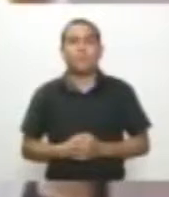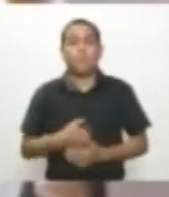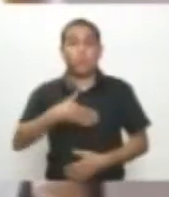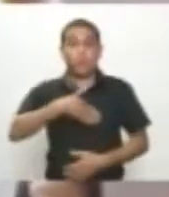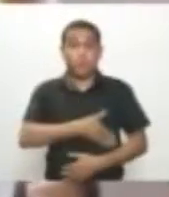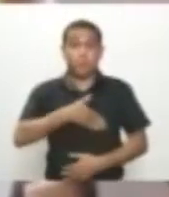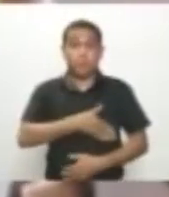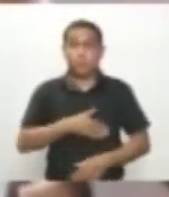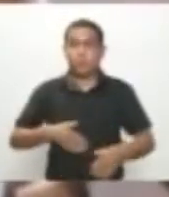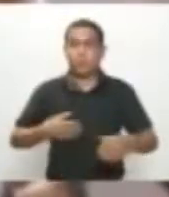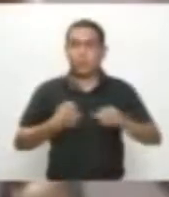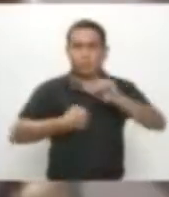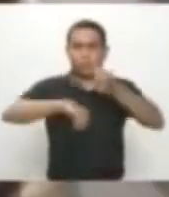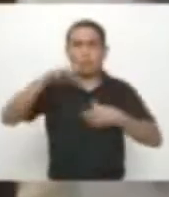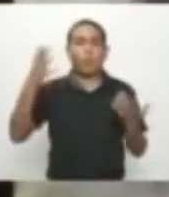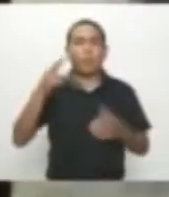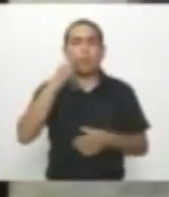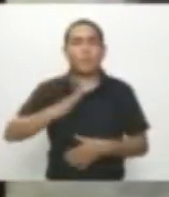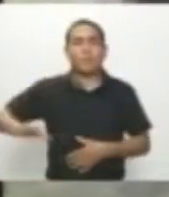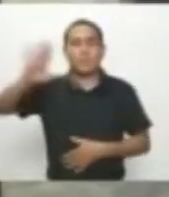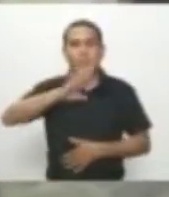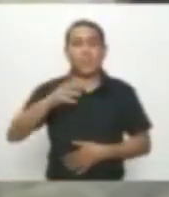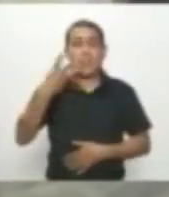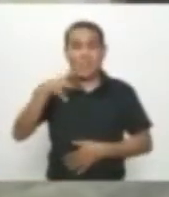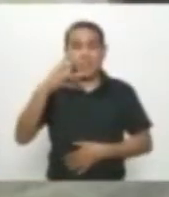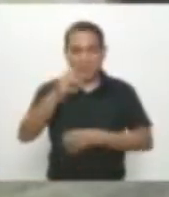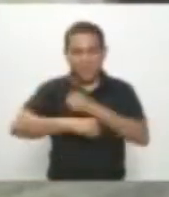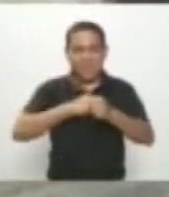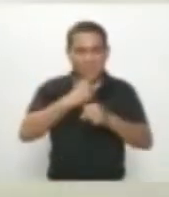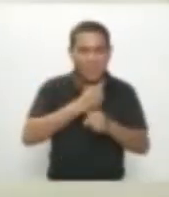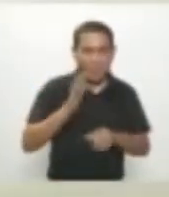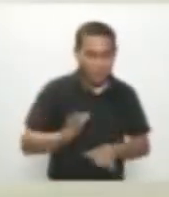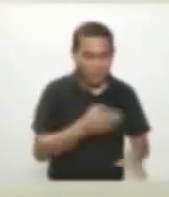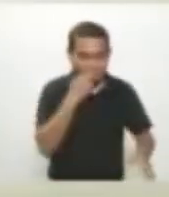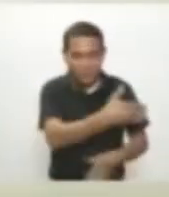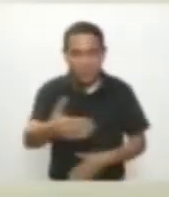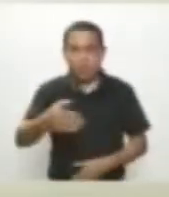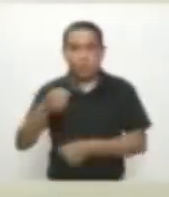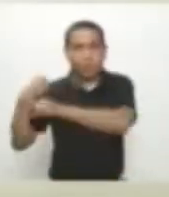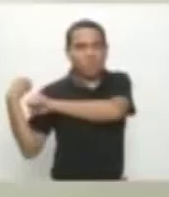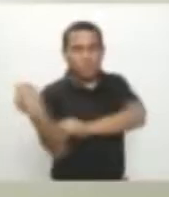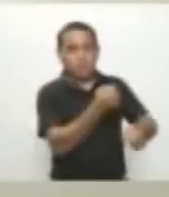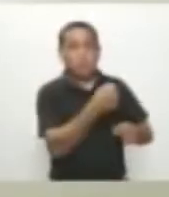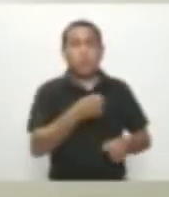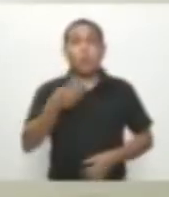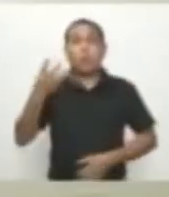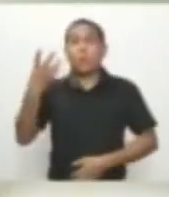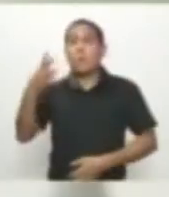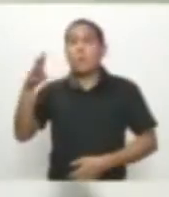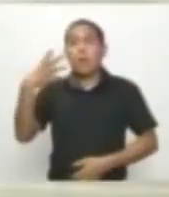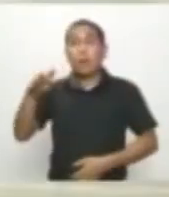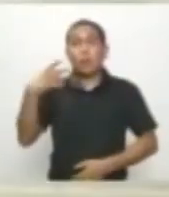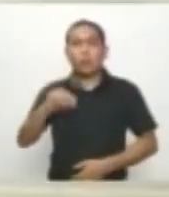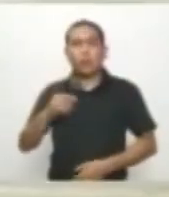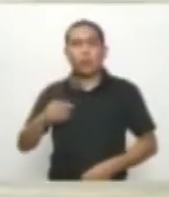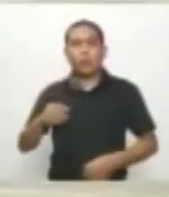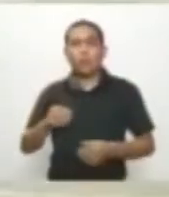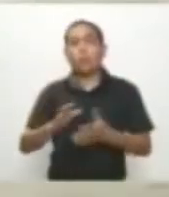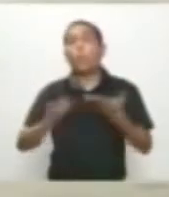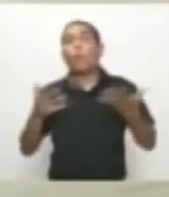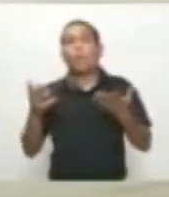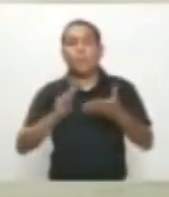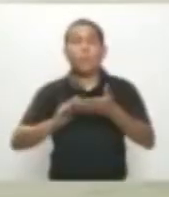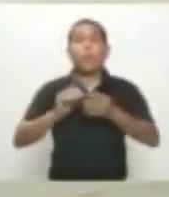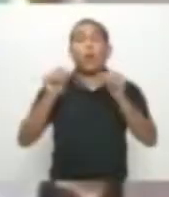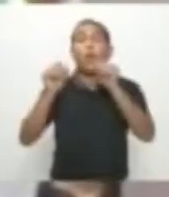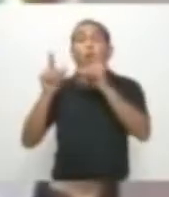Bolívar reconquistó el título del Nacional Sub-14 de Béisbol en su casa al noquear en 5 entradas a Atlántico, 11-1.